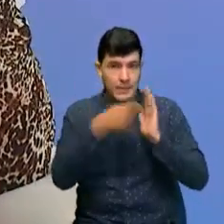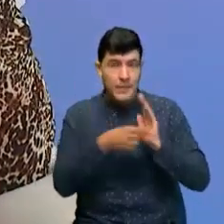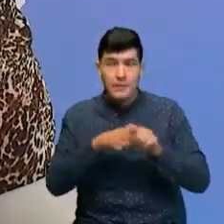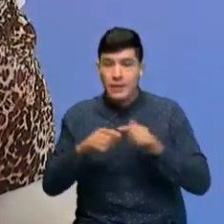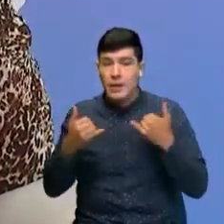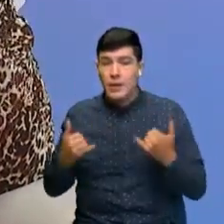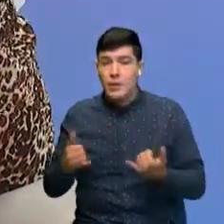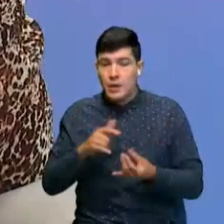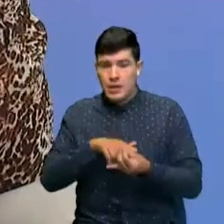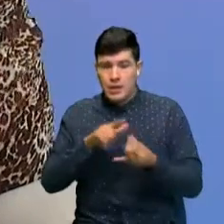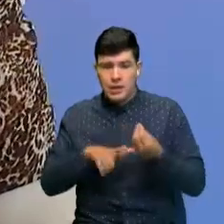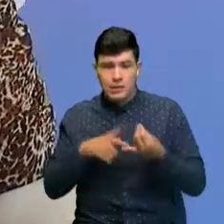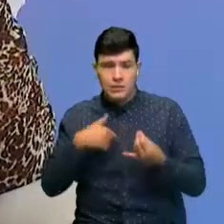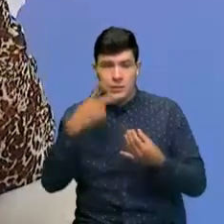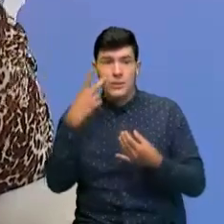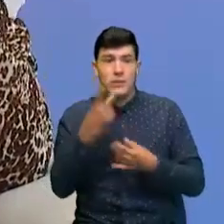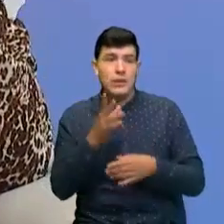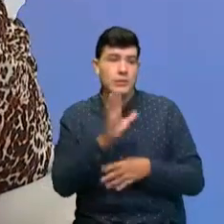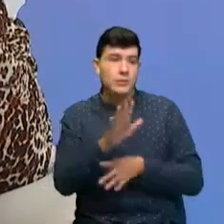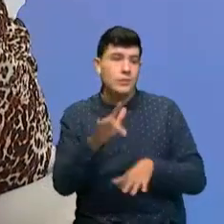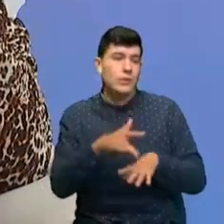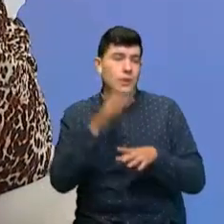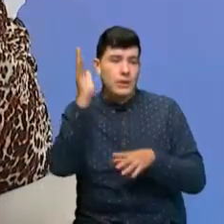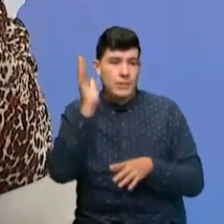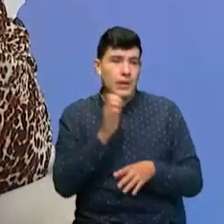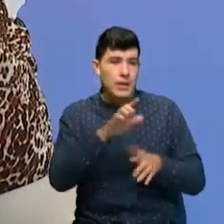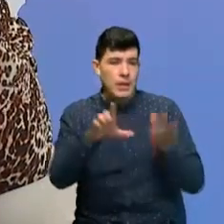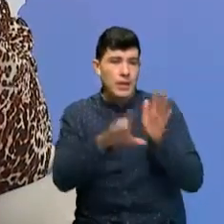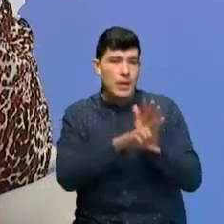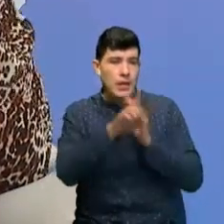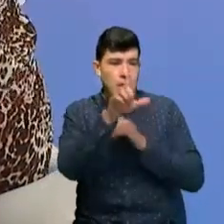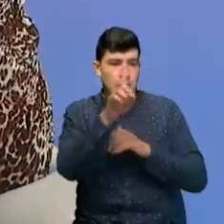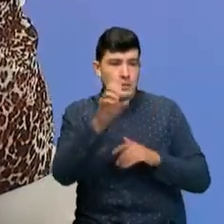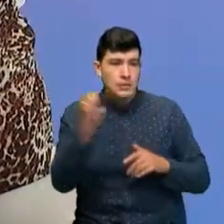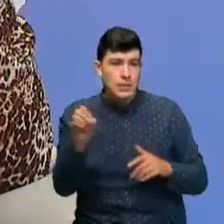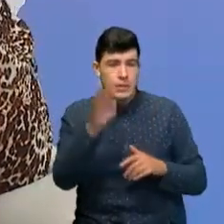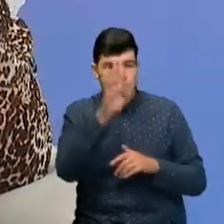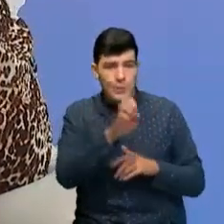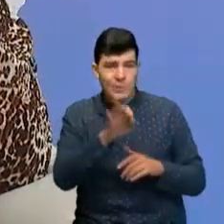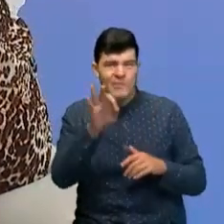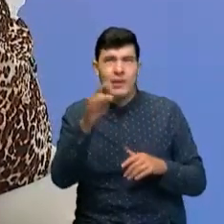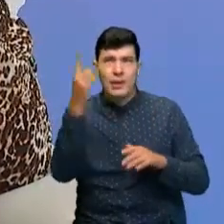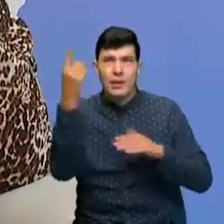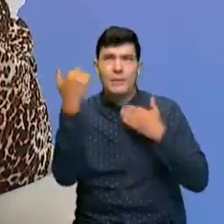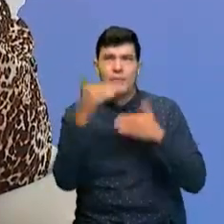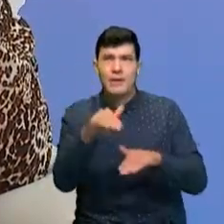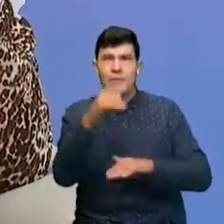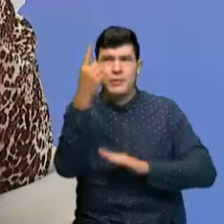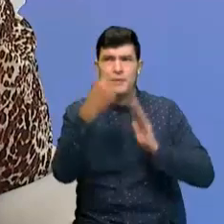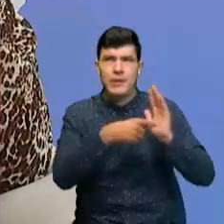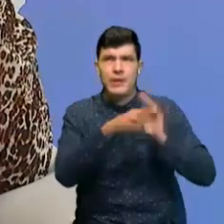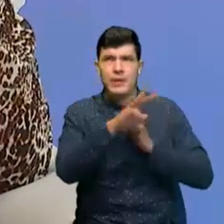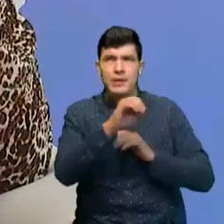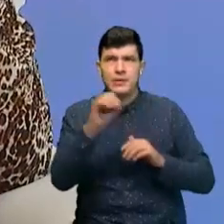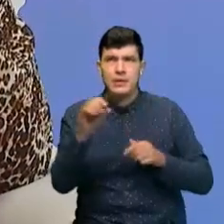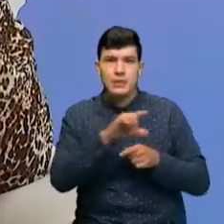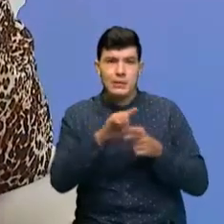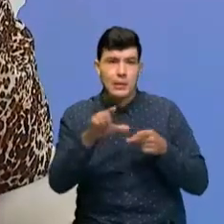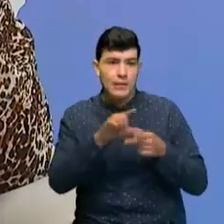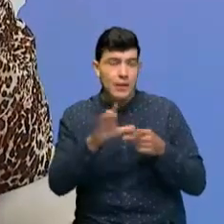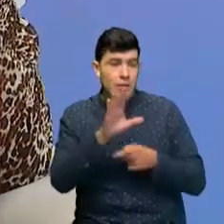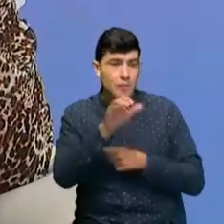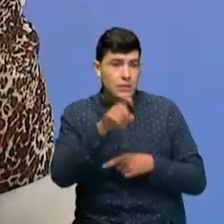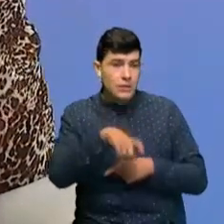este caso, entonces, por lo que veo, tendrá que pensionarse con ley 100 del 93, es decir, mínimo 1.300 semanas. ¿Qué se requiere?